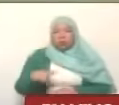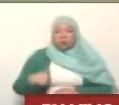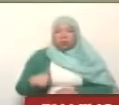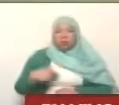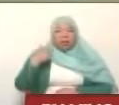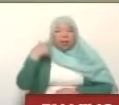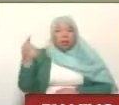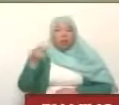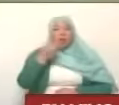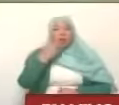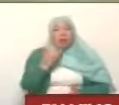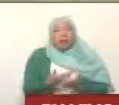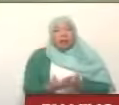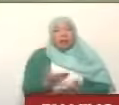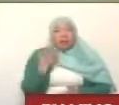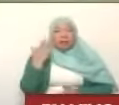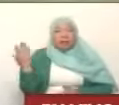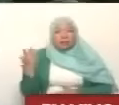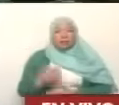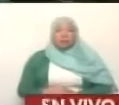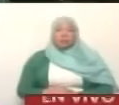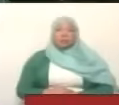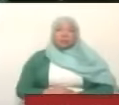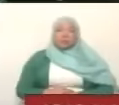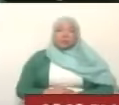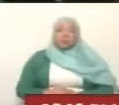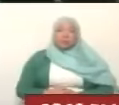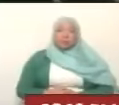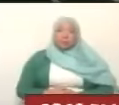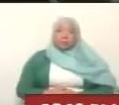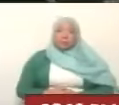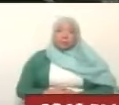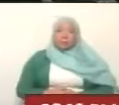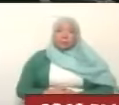presidente. Bueno, muchas gracias, Julio. Gracias a usted. No va a parar, me disculpe. Dale.